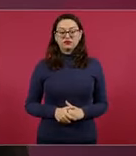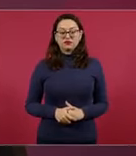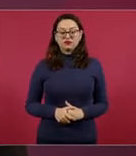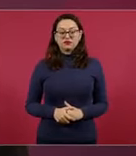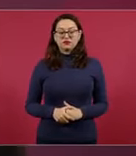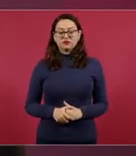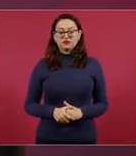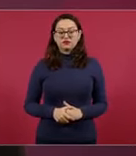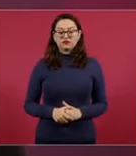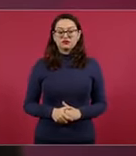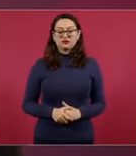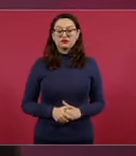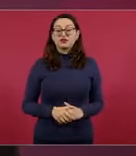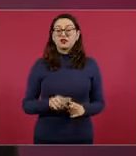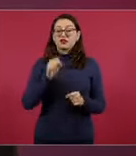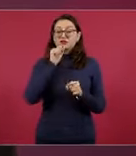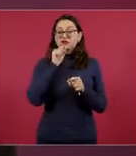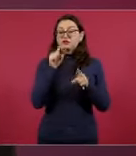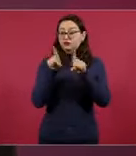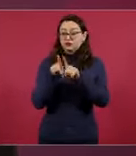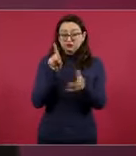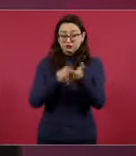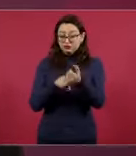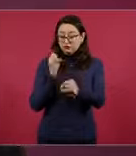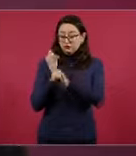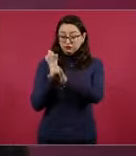porque ya no son los medios escritos, ¿no?